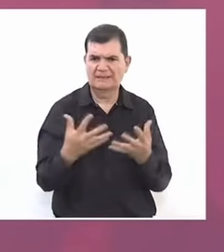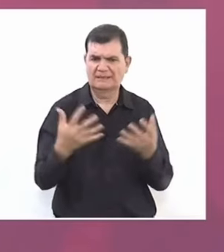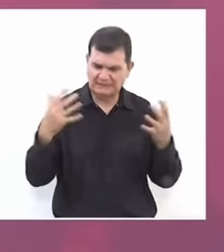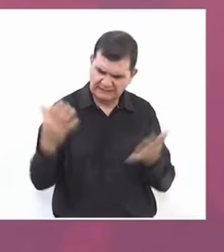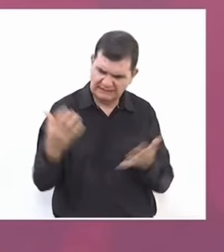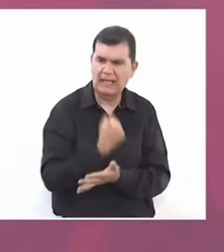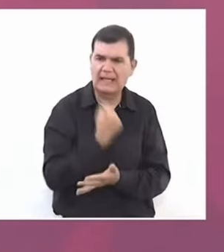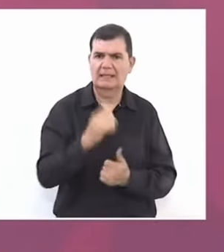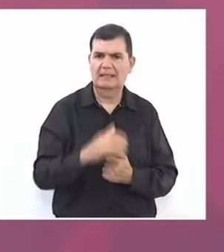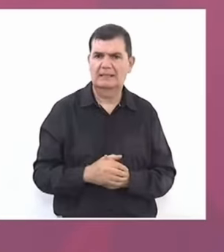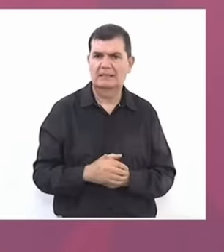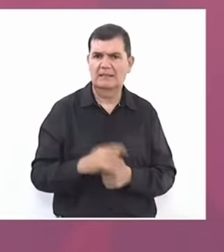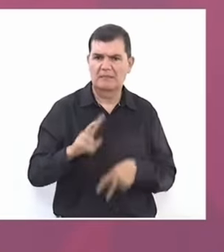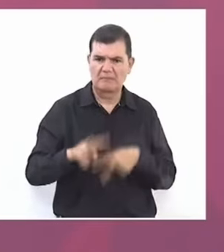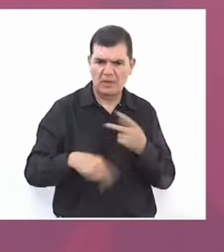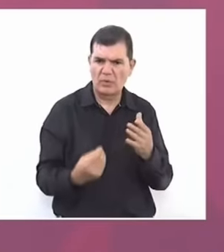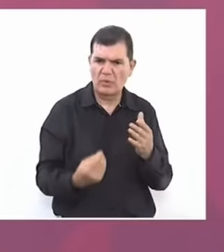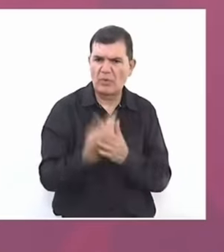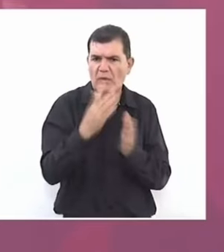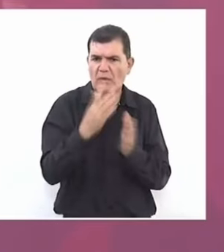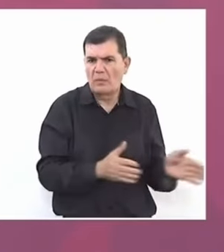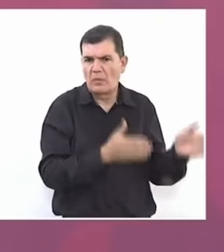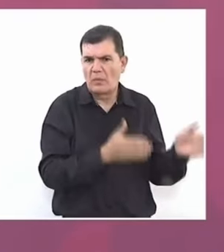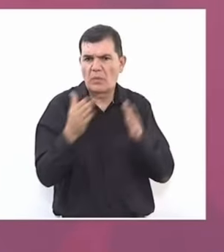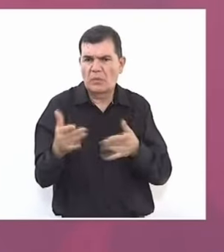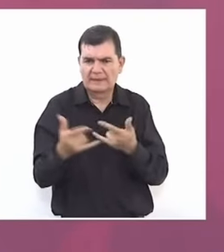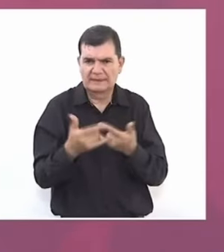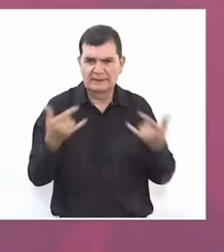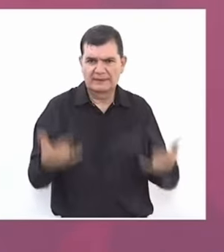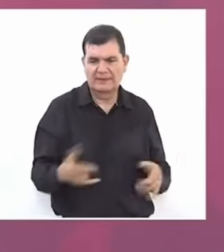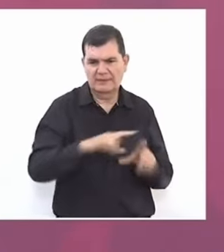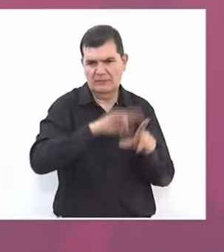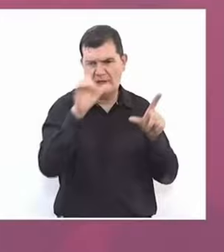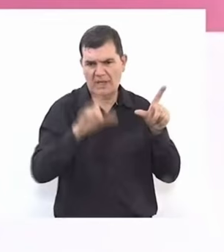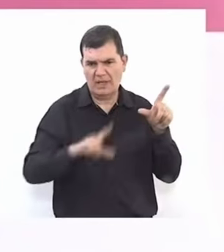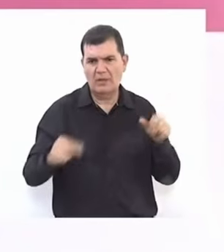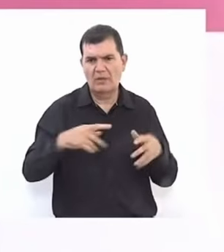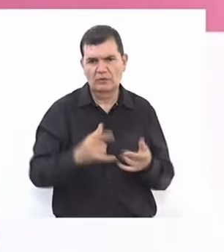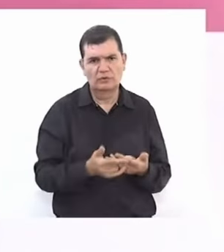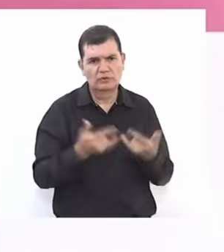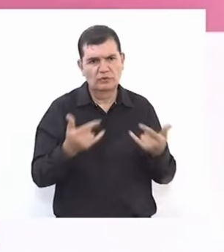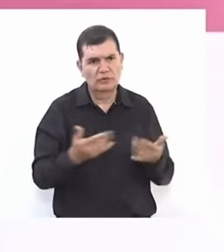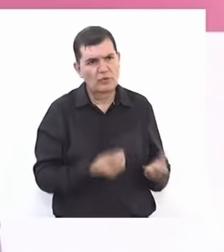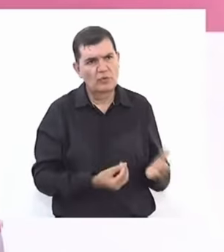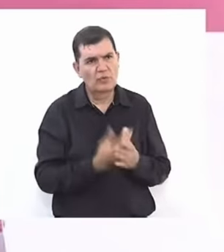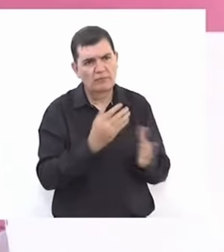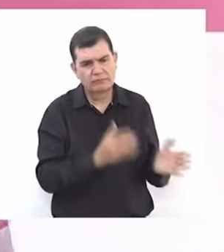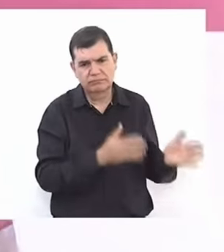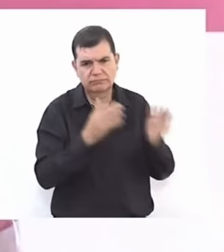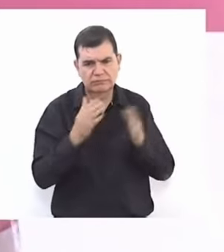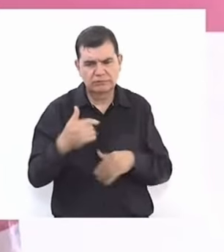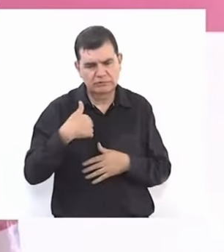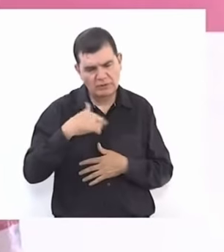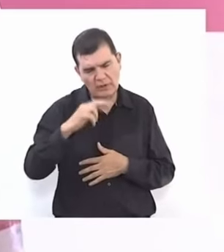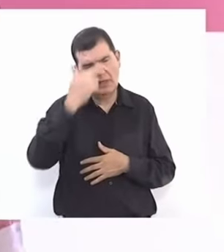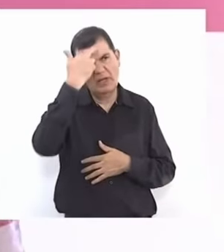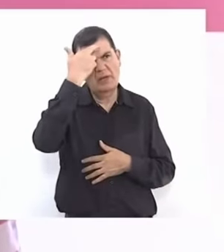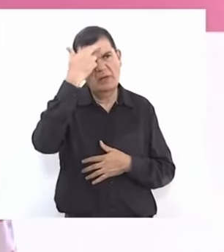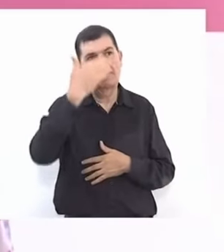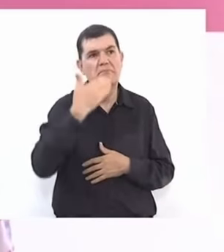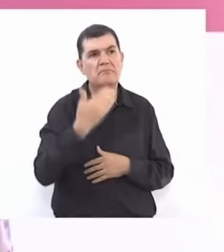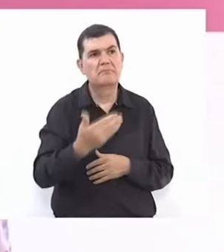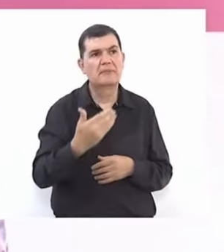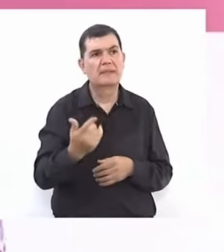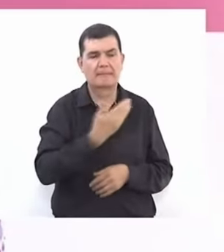que íbamos a entrar a una nueva era, a una nueva historia de nuestro país. Y dije, lo recuerdo bien,